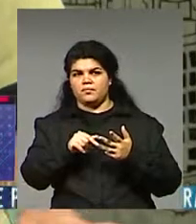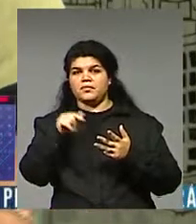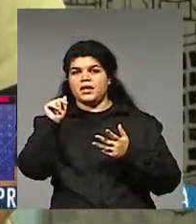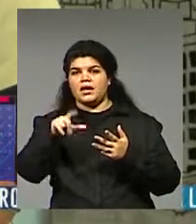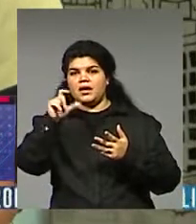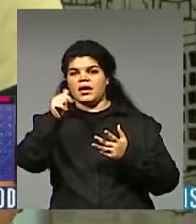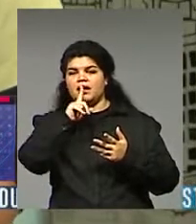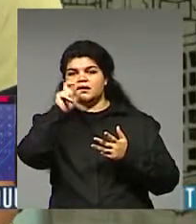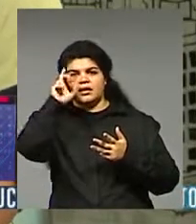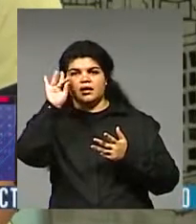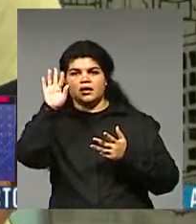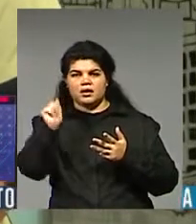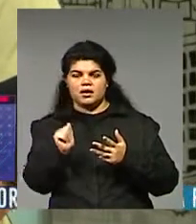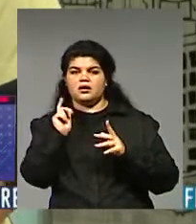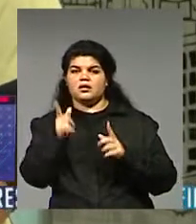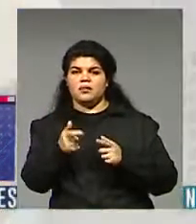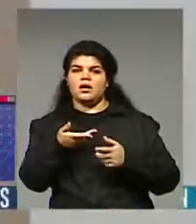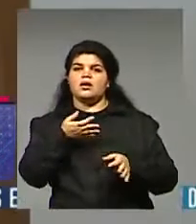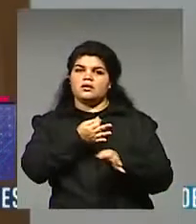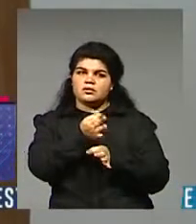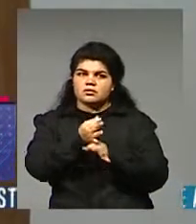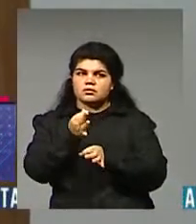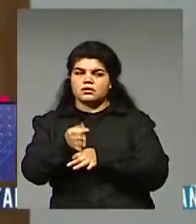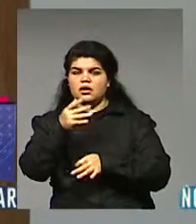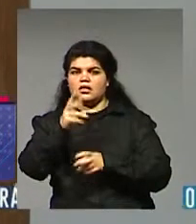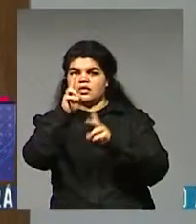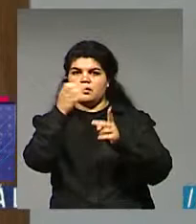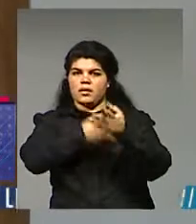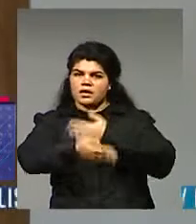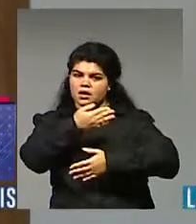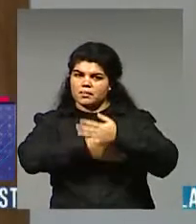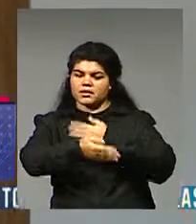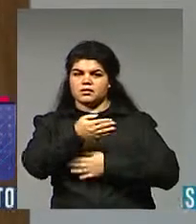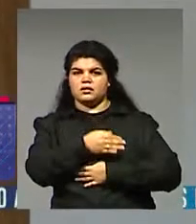atienden alumnos y también formamos alumnos en la parte de discapacidad.